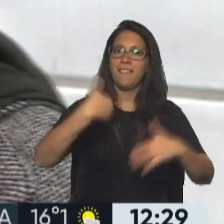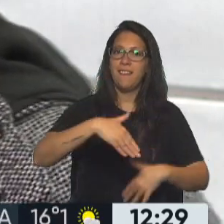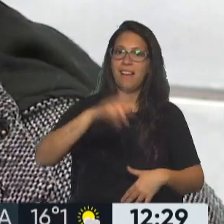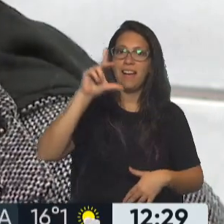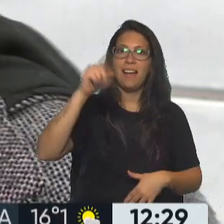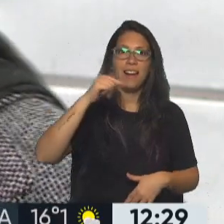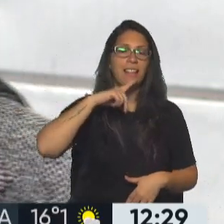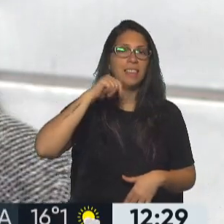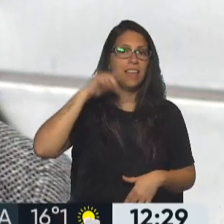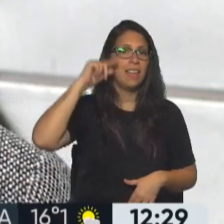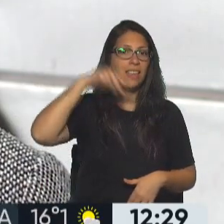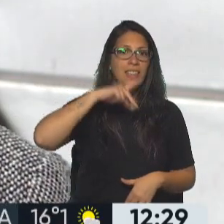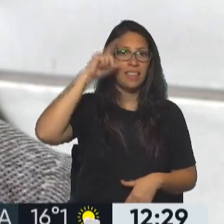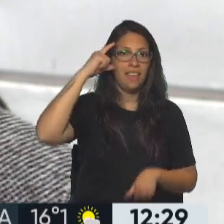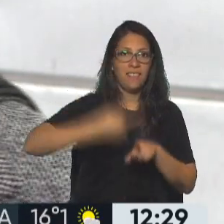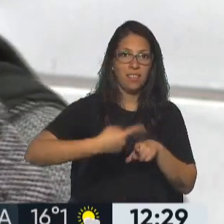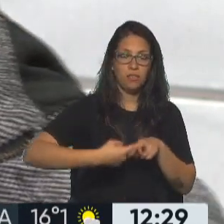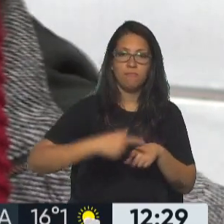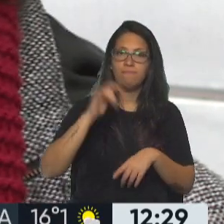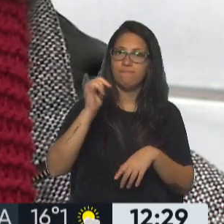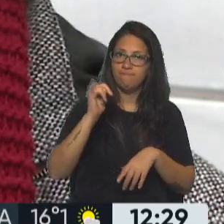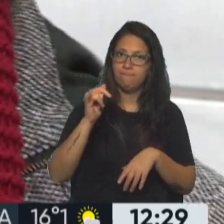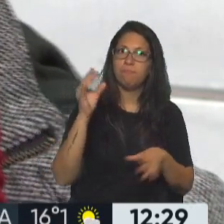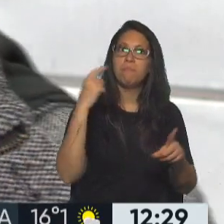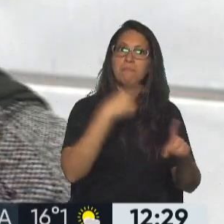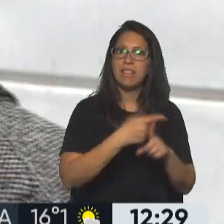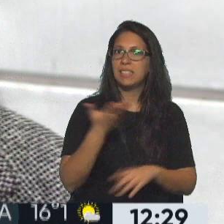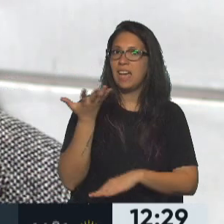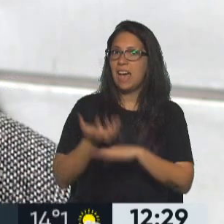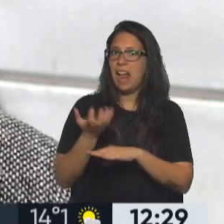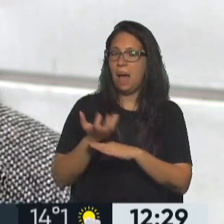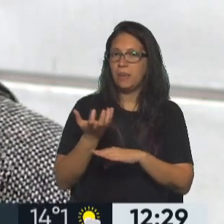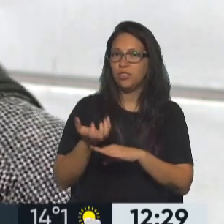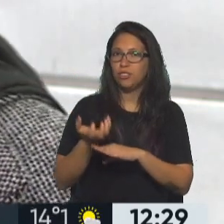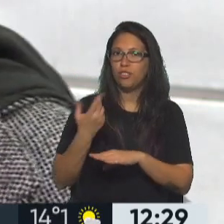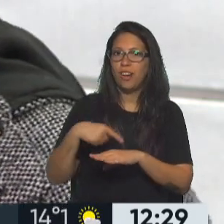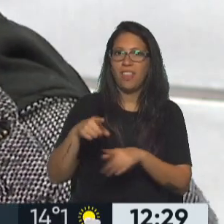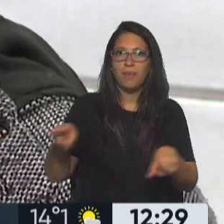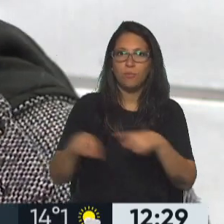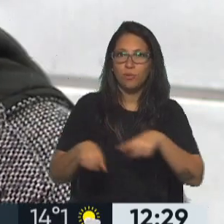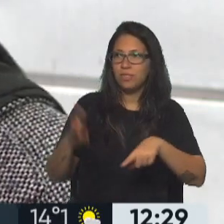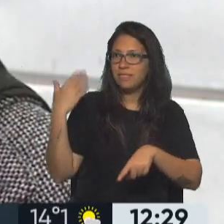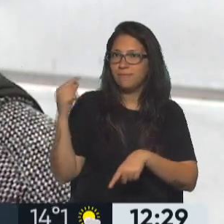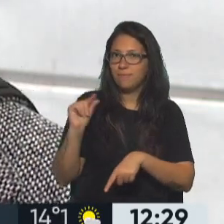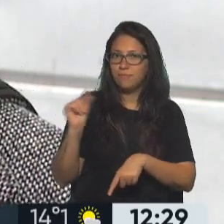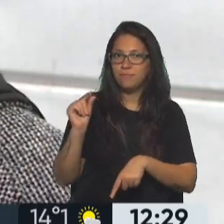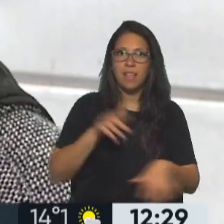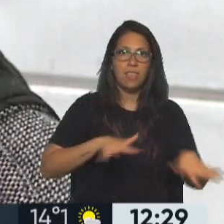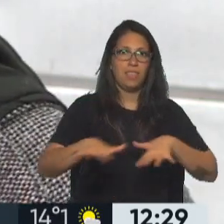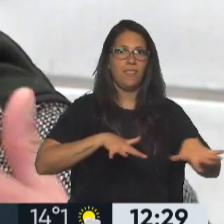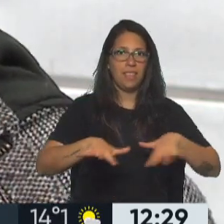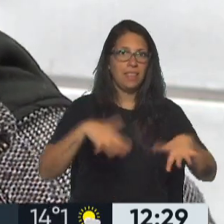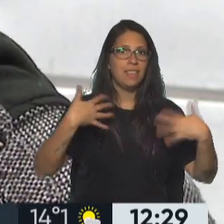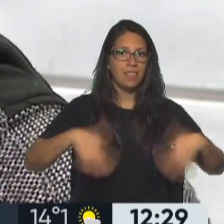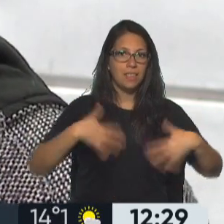Tangente. Bueno, sí, todo eso junto con grabaciones que vine haciendo hace poco. Así que por suerte con un montón de actividad. Pero bueno,